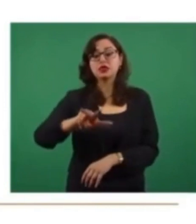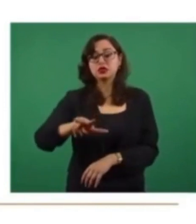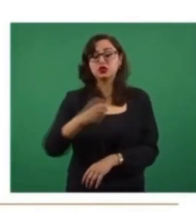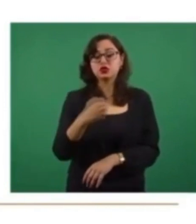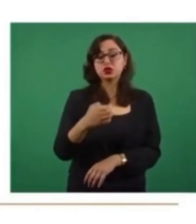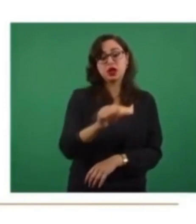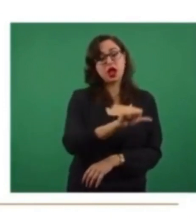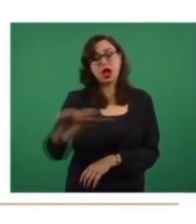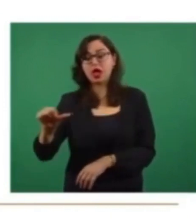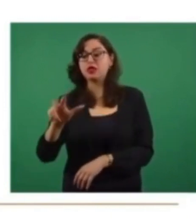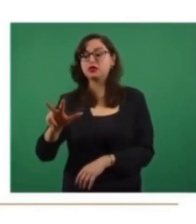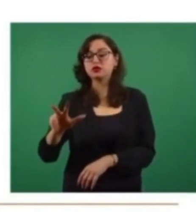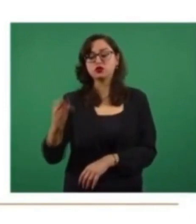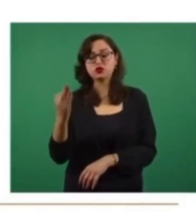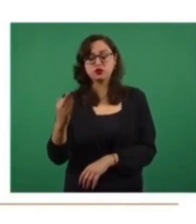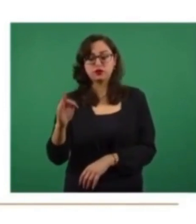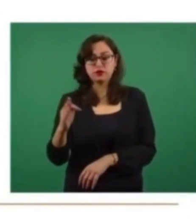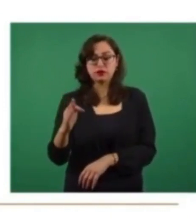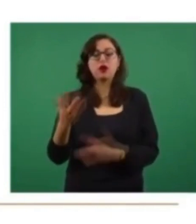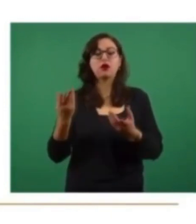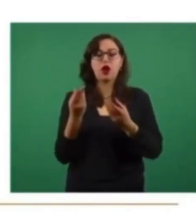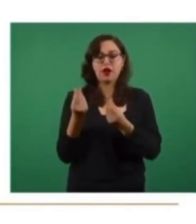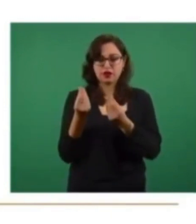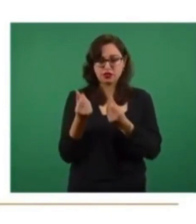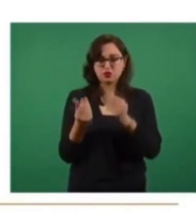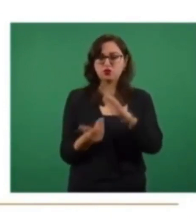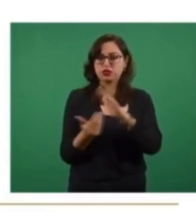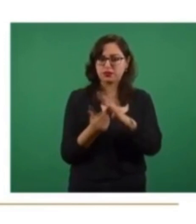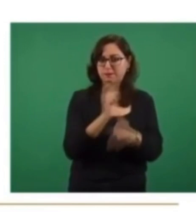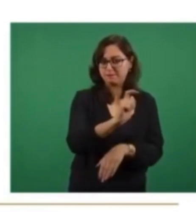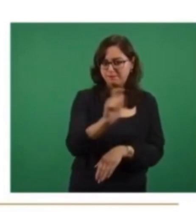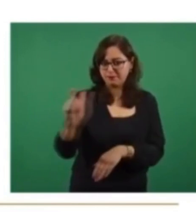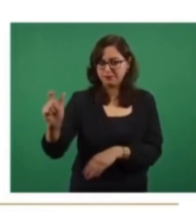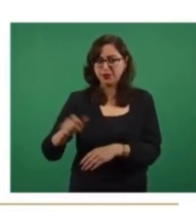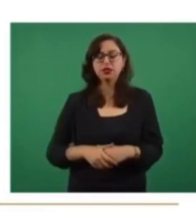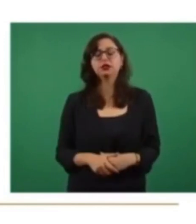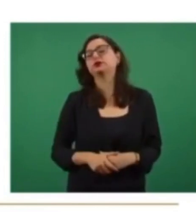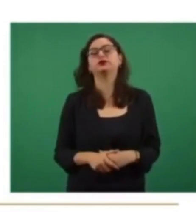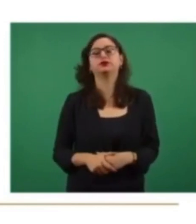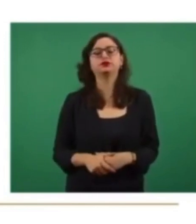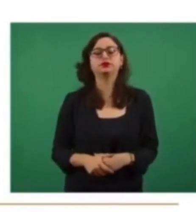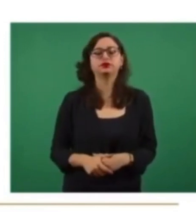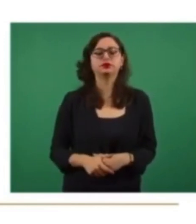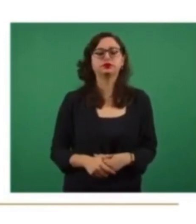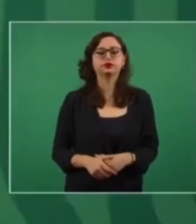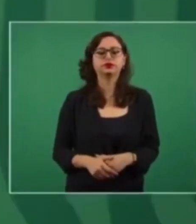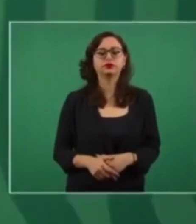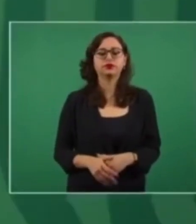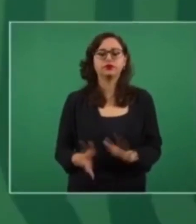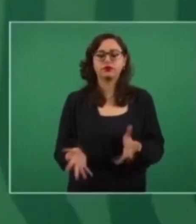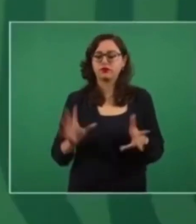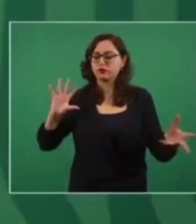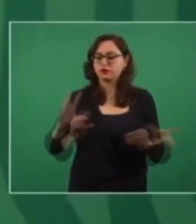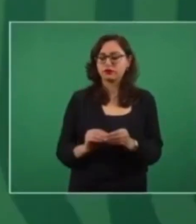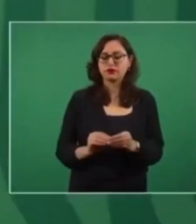cabo el operativo de pago en mesas de atención. Al 26 de enero se han entregado 16 mil